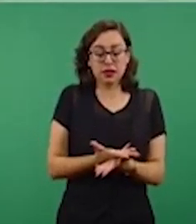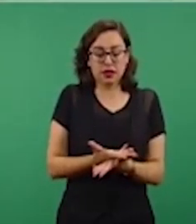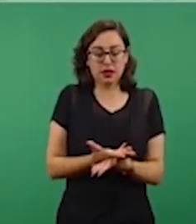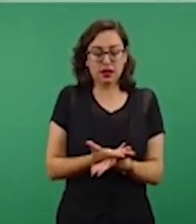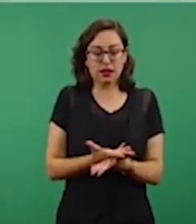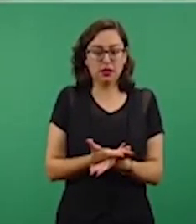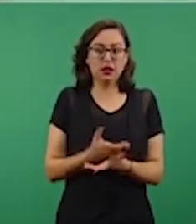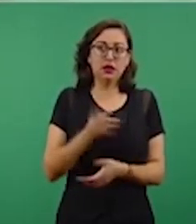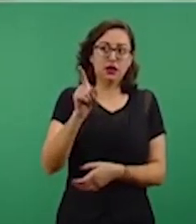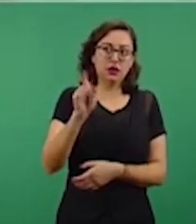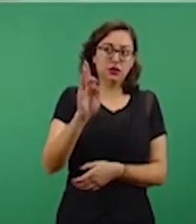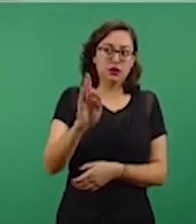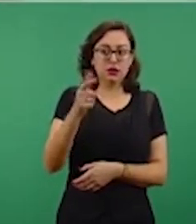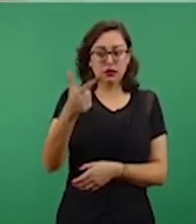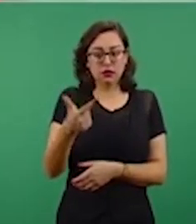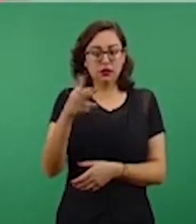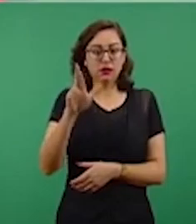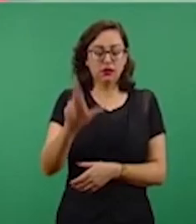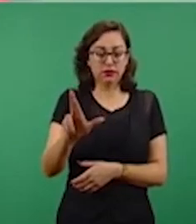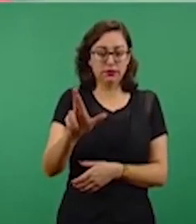a la Fiscalía General